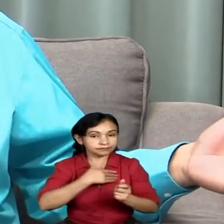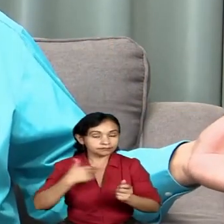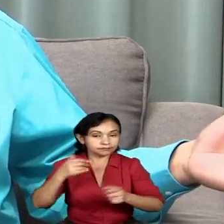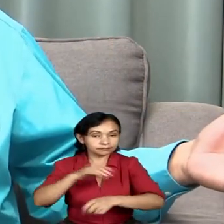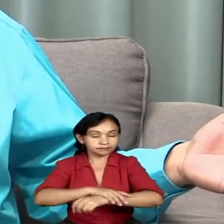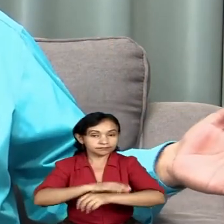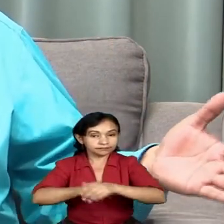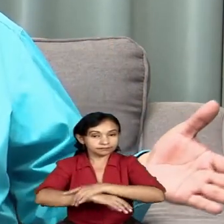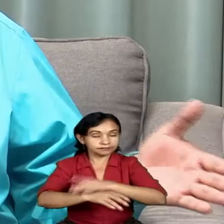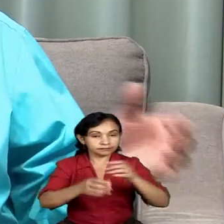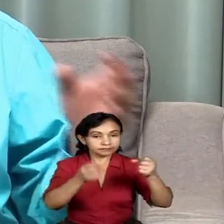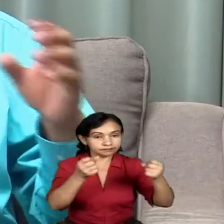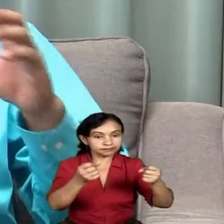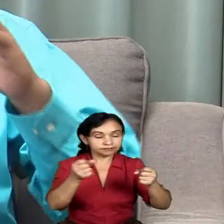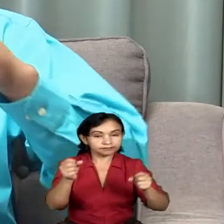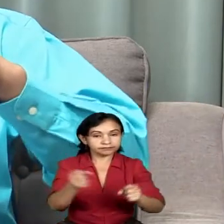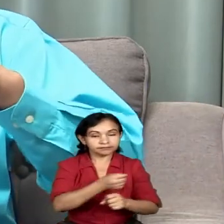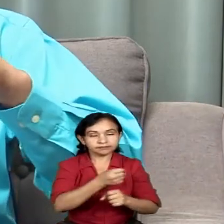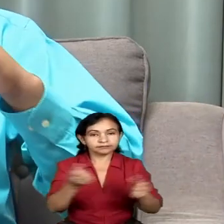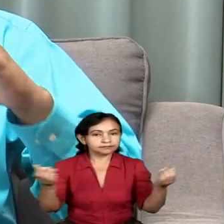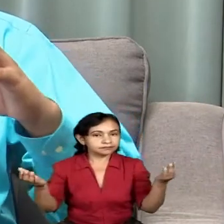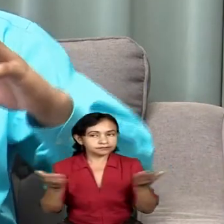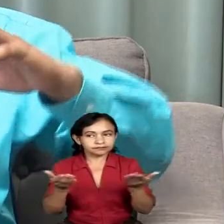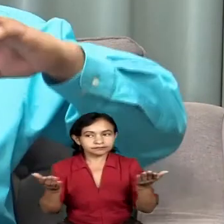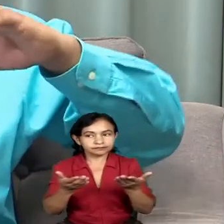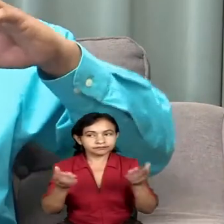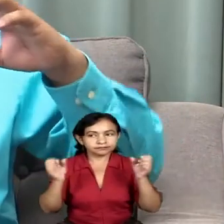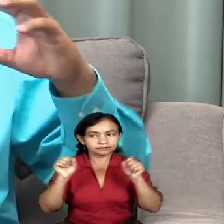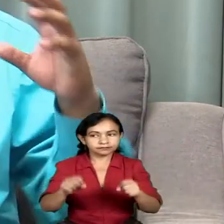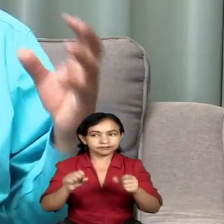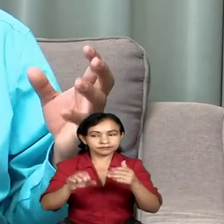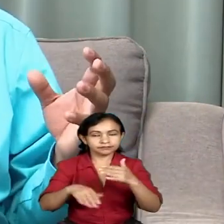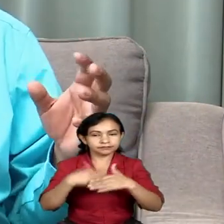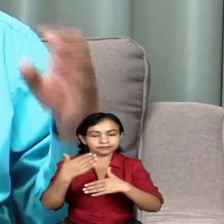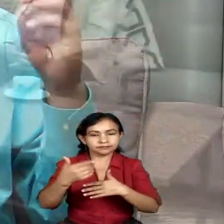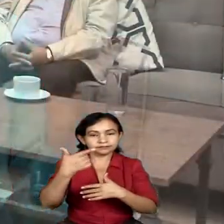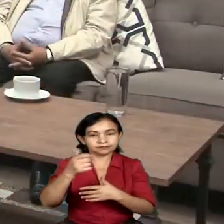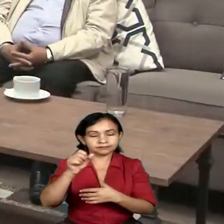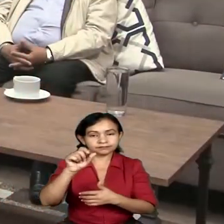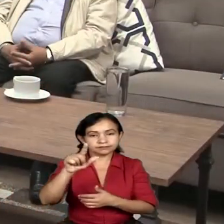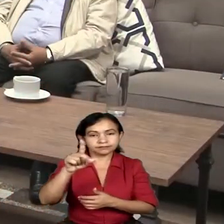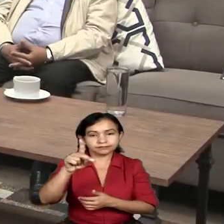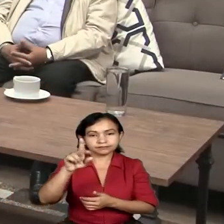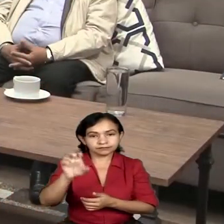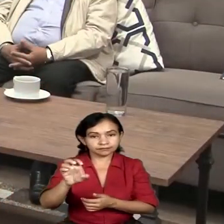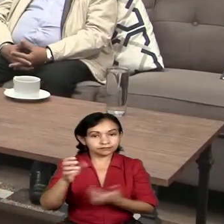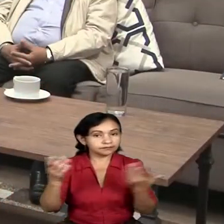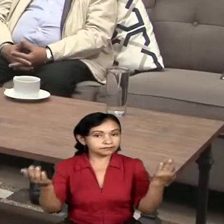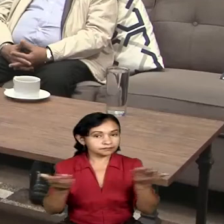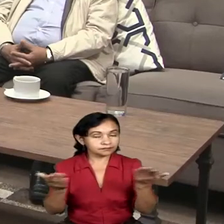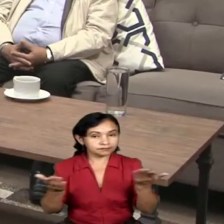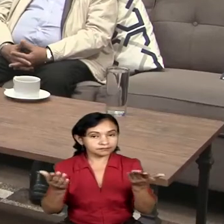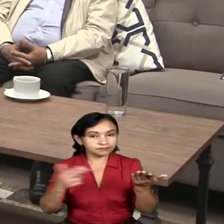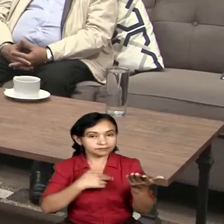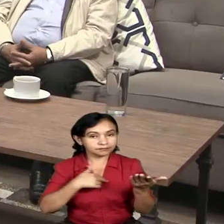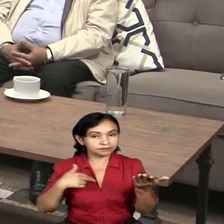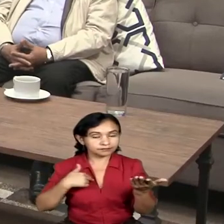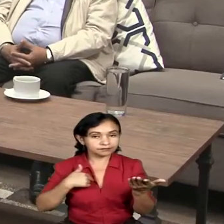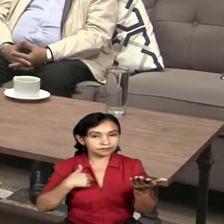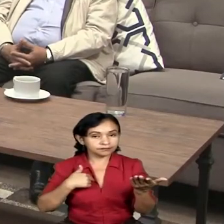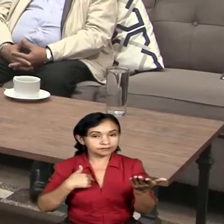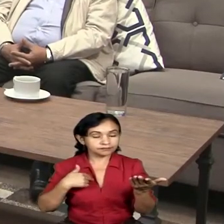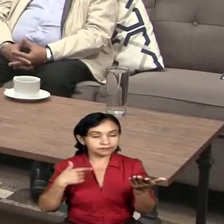presos, bajo tortura. Pero ¿cómo logran después de dar ese golpe, de concretar? Porque efectivamente no bastaba con haber